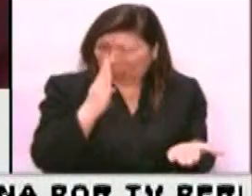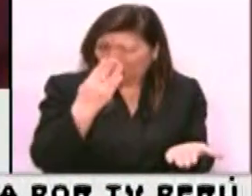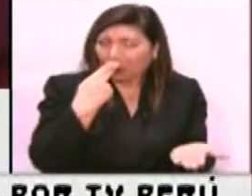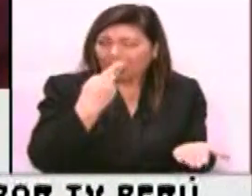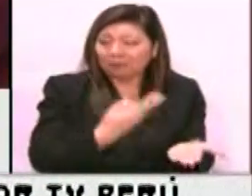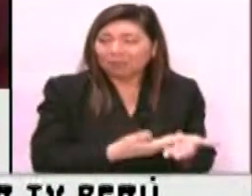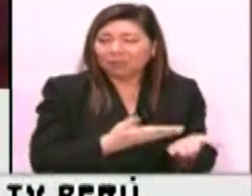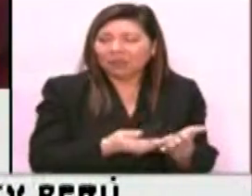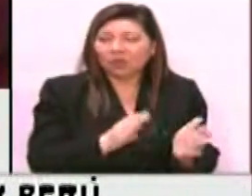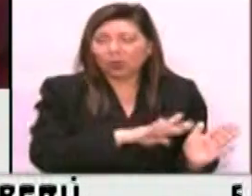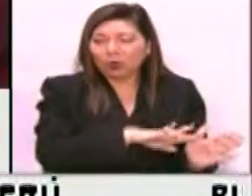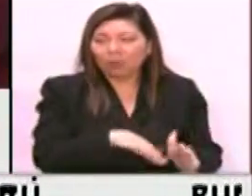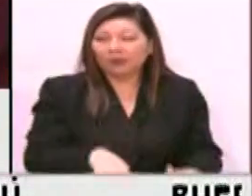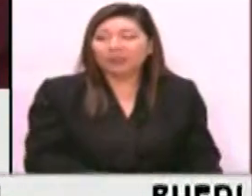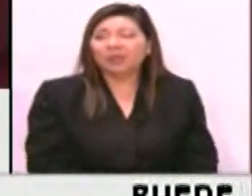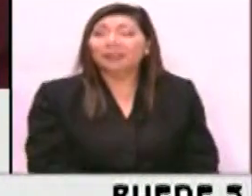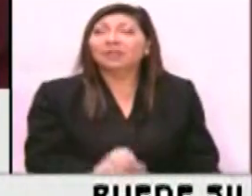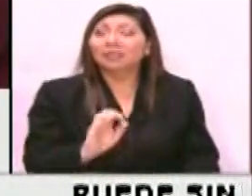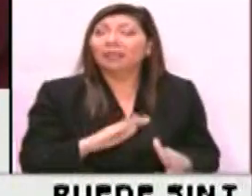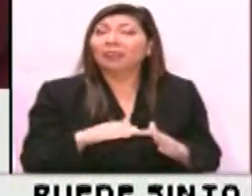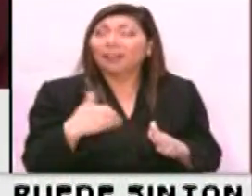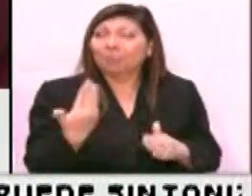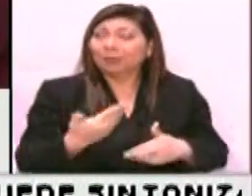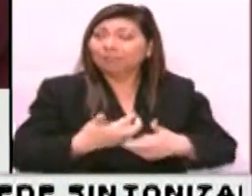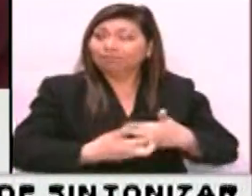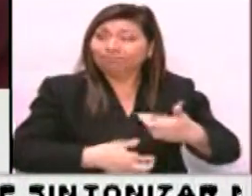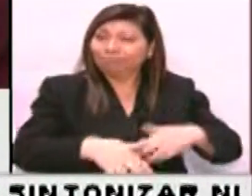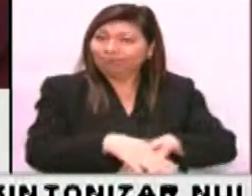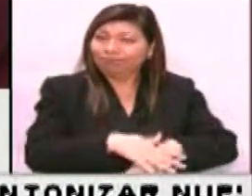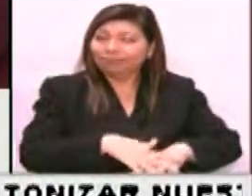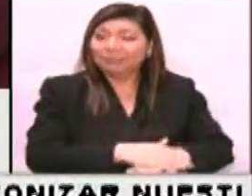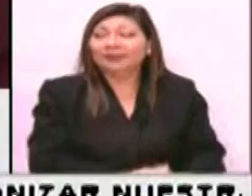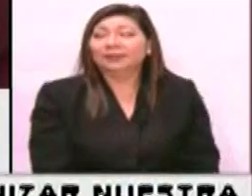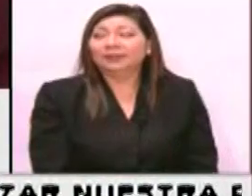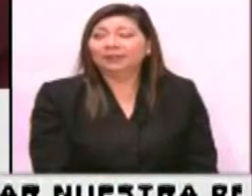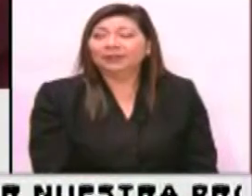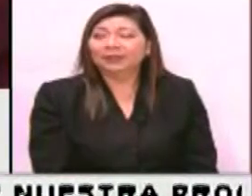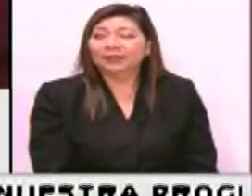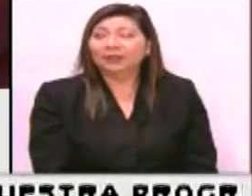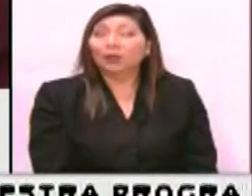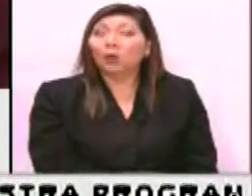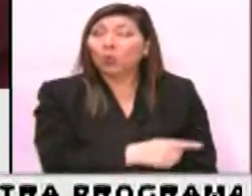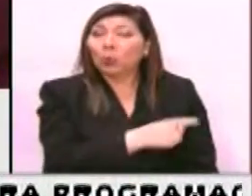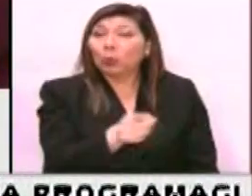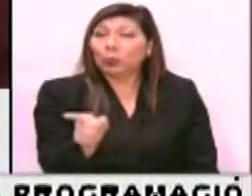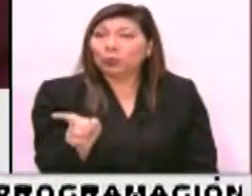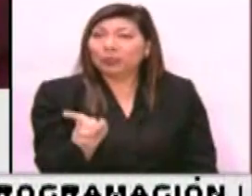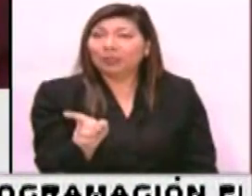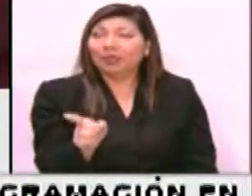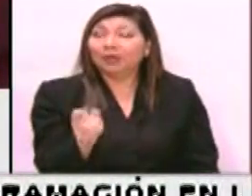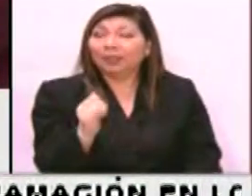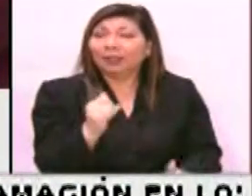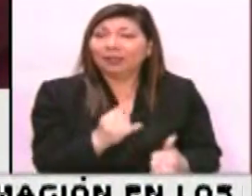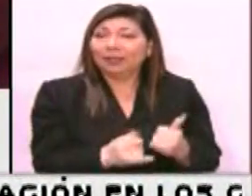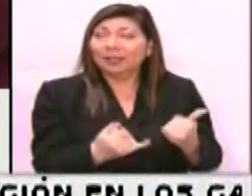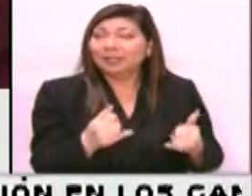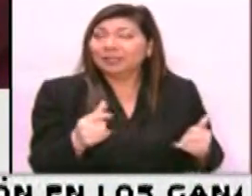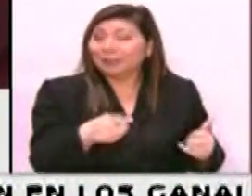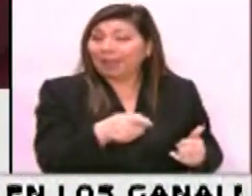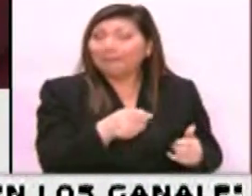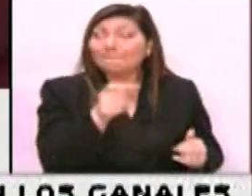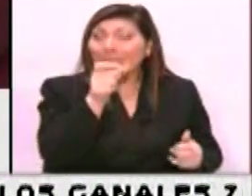pero no lo vaquen ahorita. Si después de ese procedimiento, Marco, ustedes llegan a la conclusión de que este